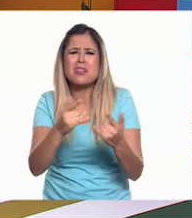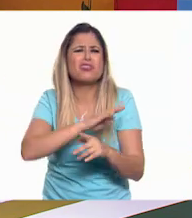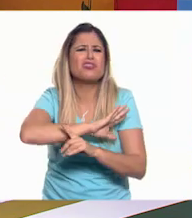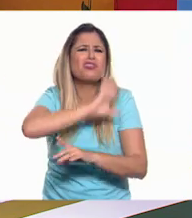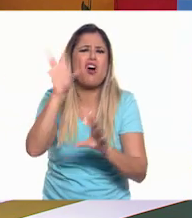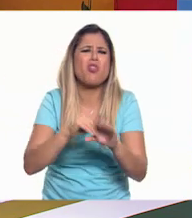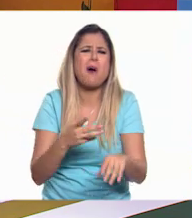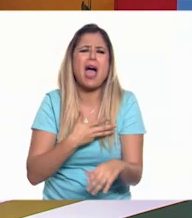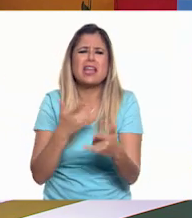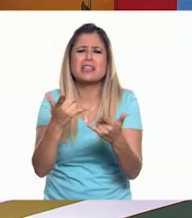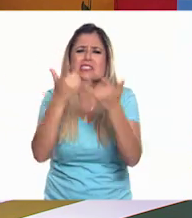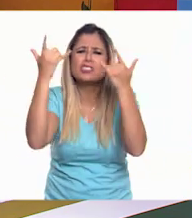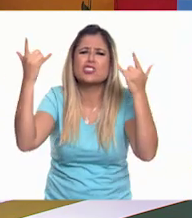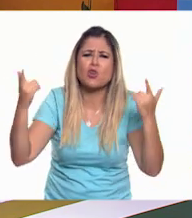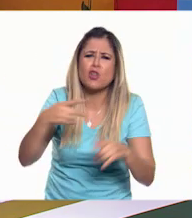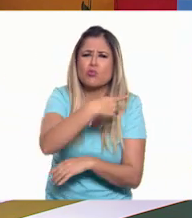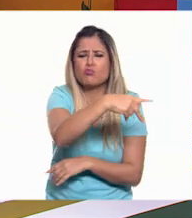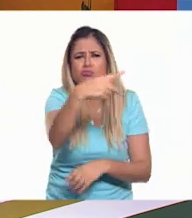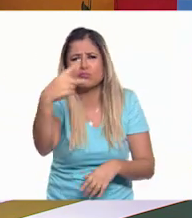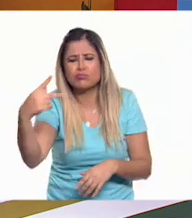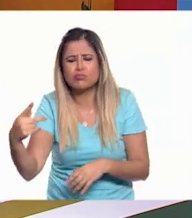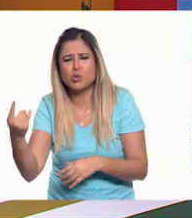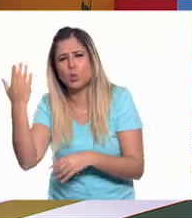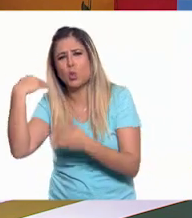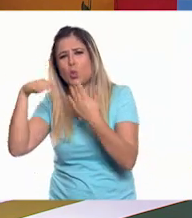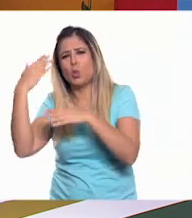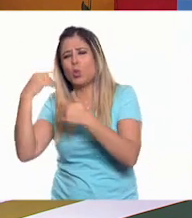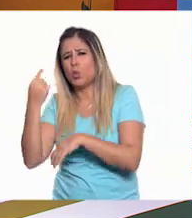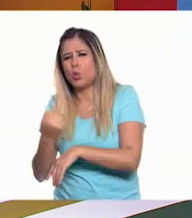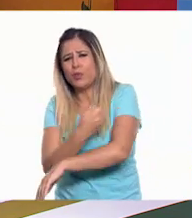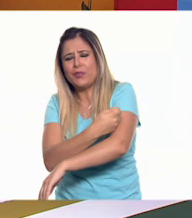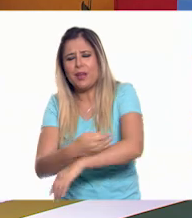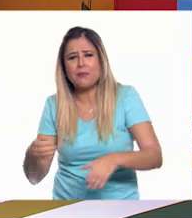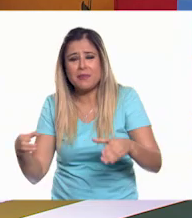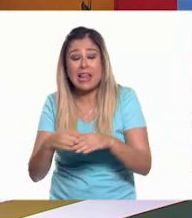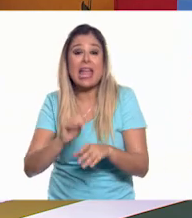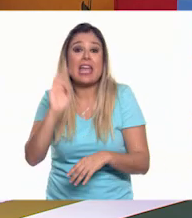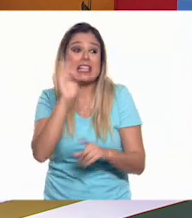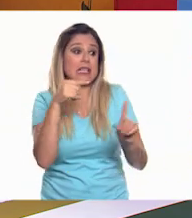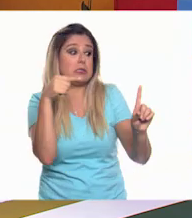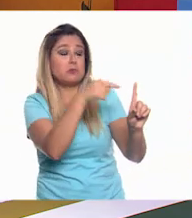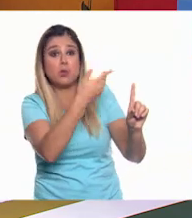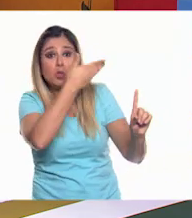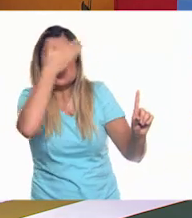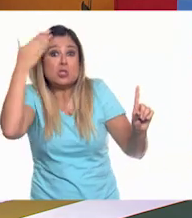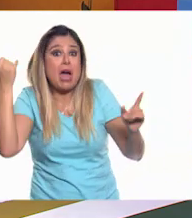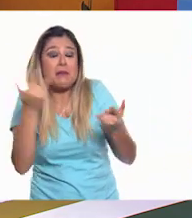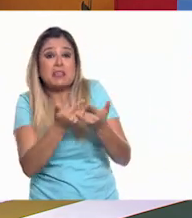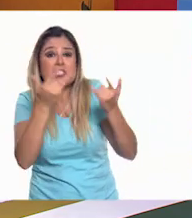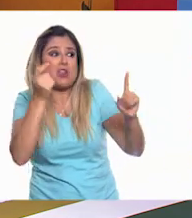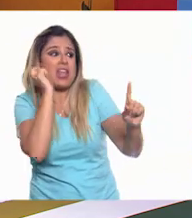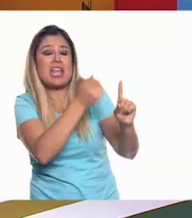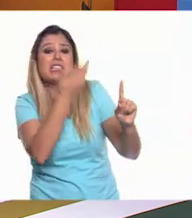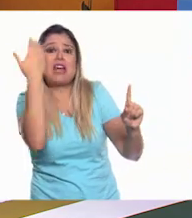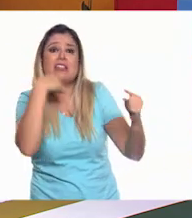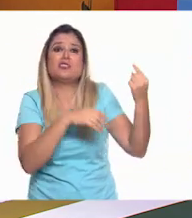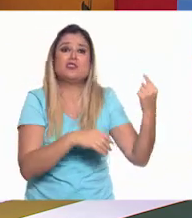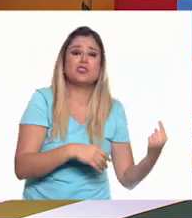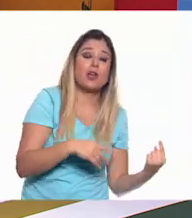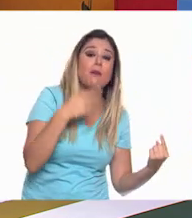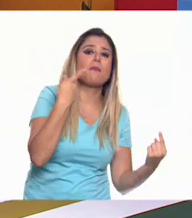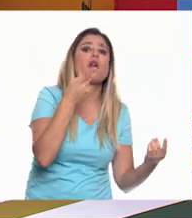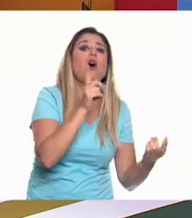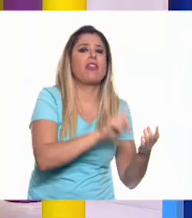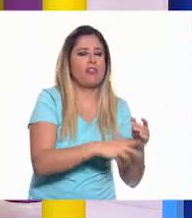personal. Ahora, vamos a pensar que probablemente hay alguien que no sepa su historia, pero eso no quiere decir que no tenga